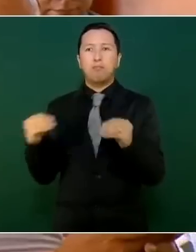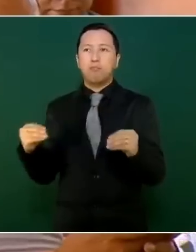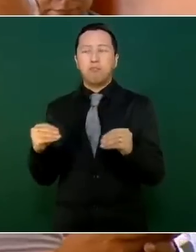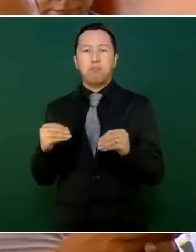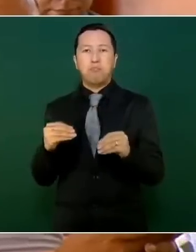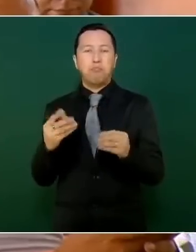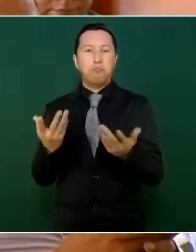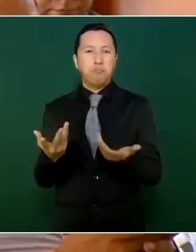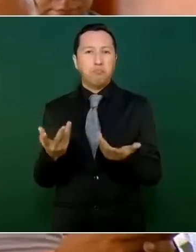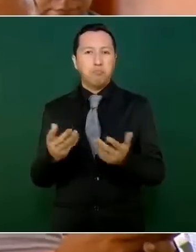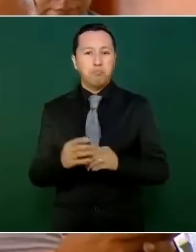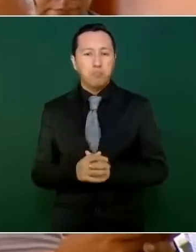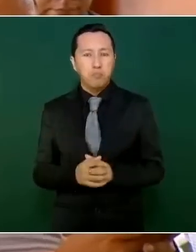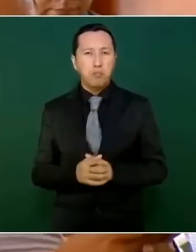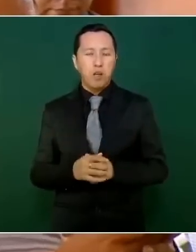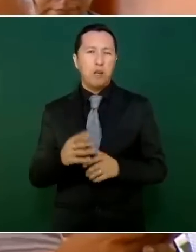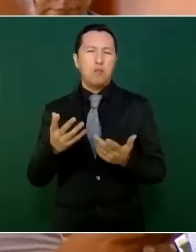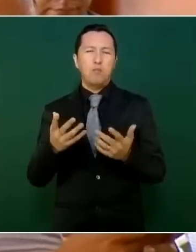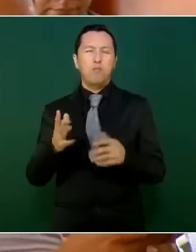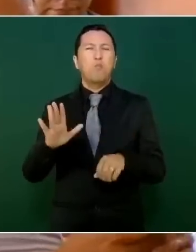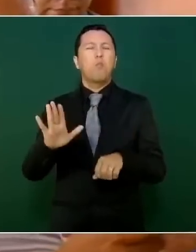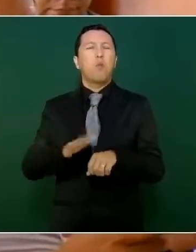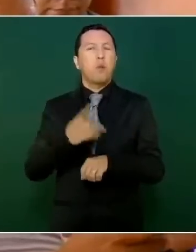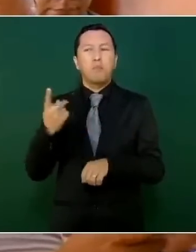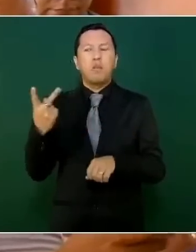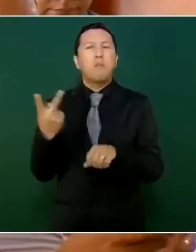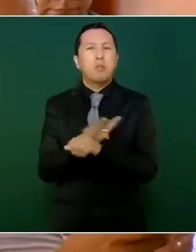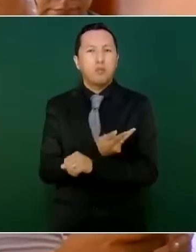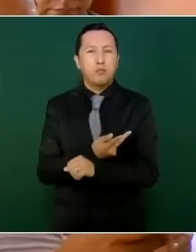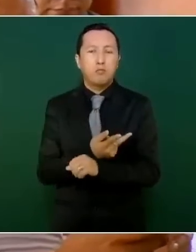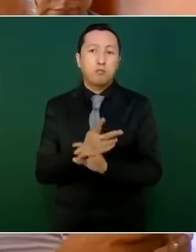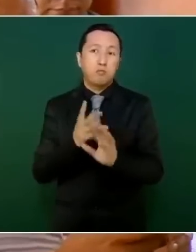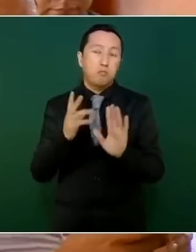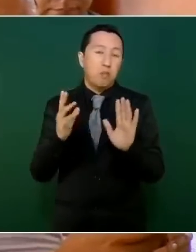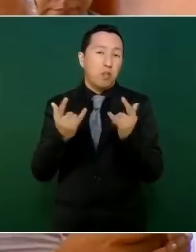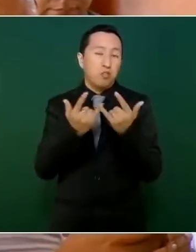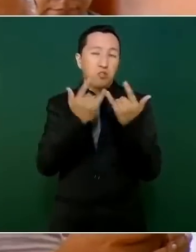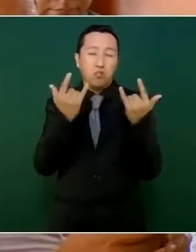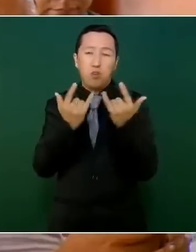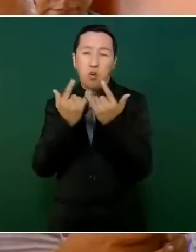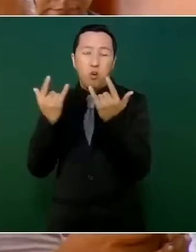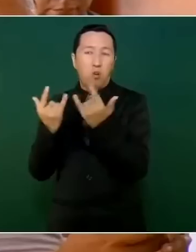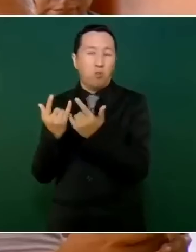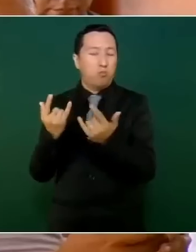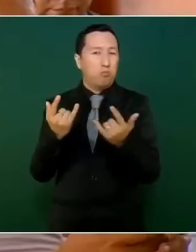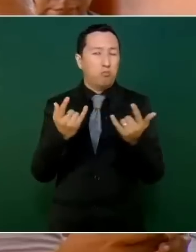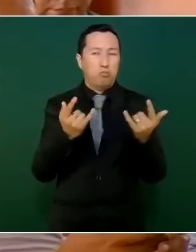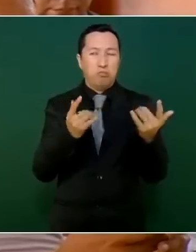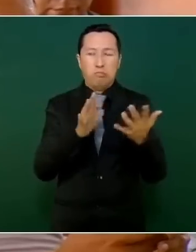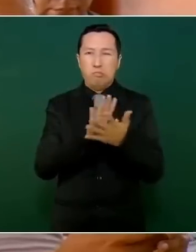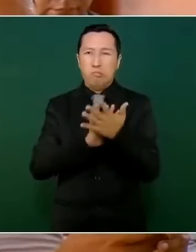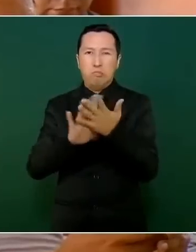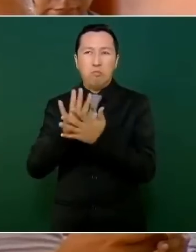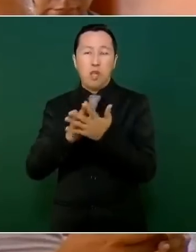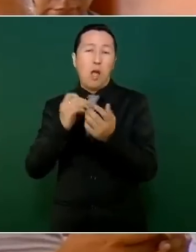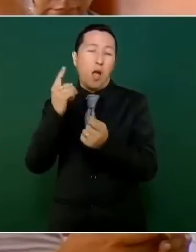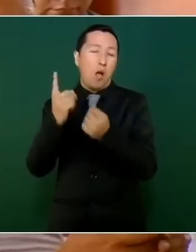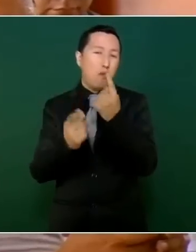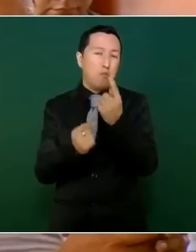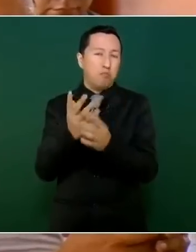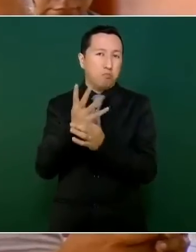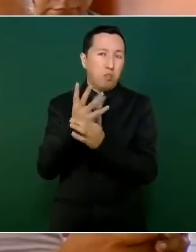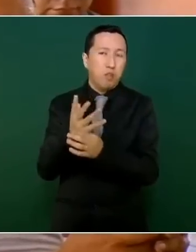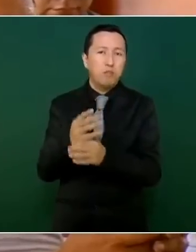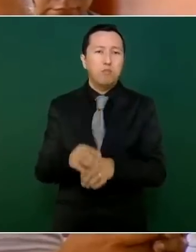las múltiples versiones que se manejan, es que pudo haber sido alguna cuestión pasional y señalan a la